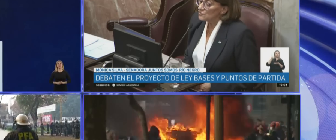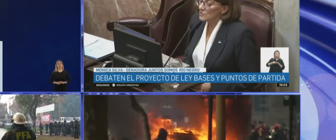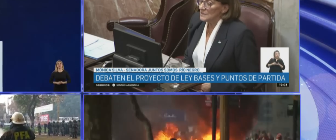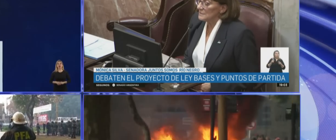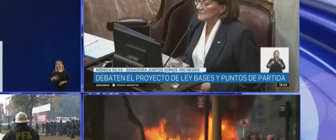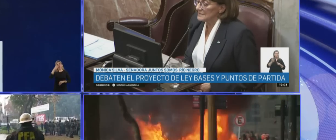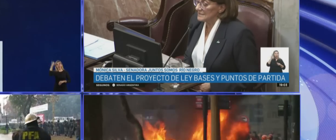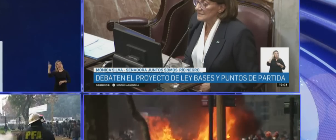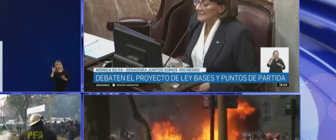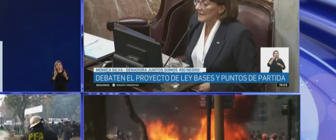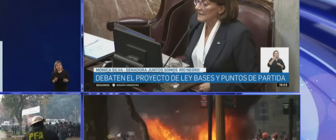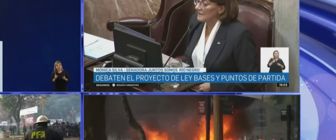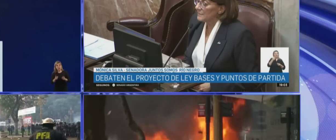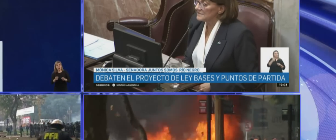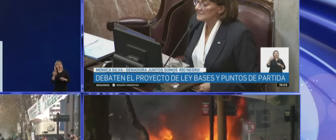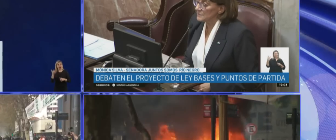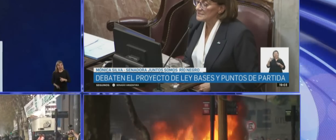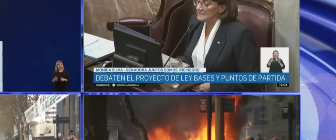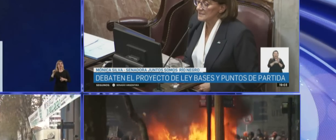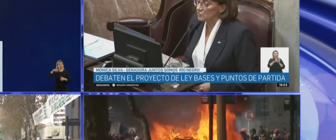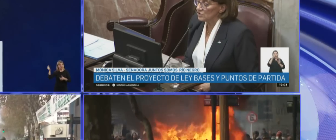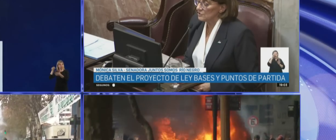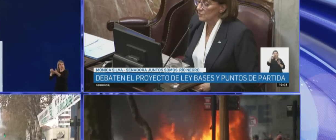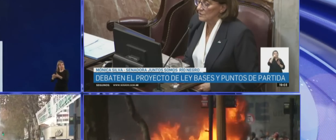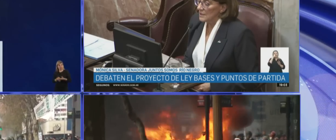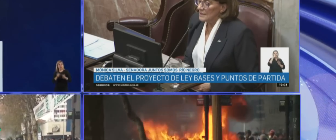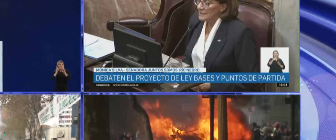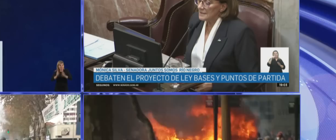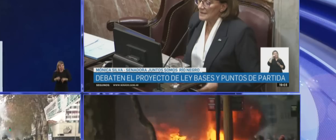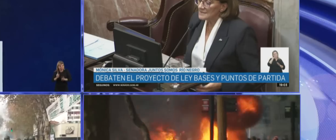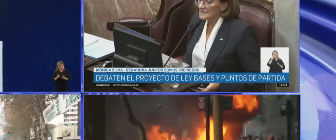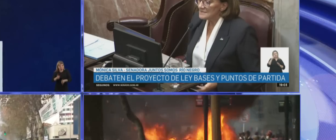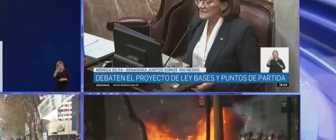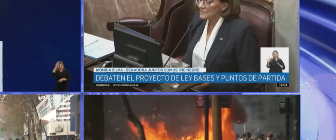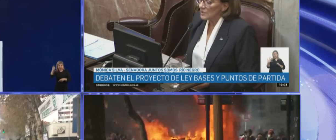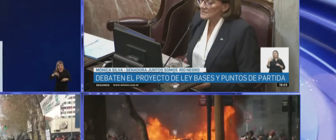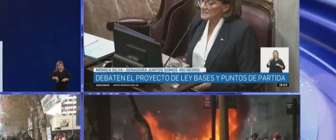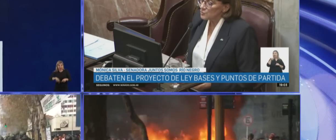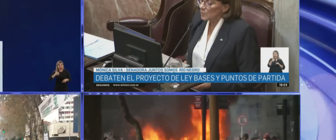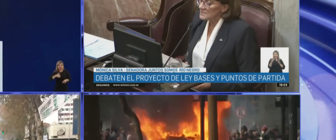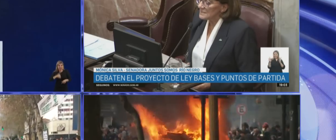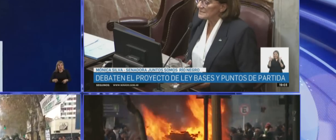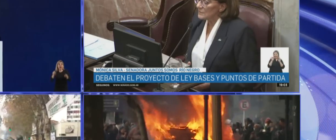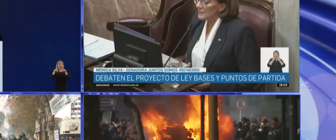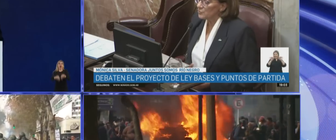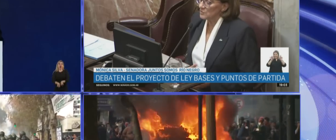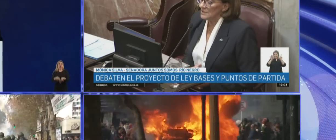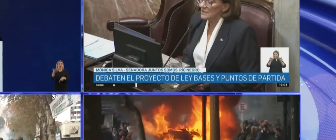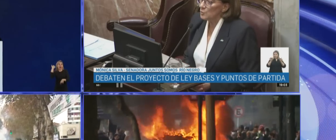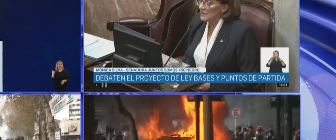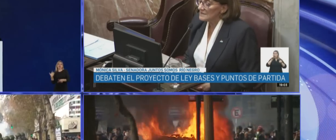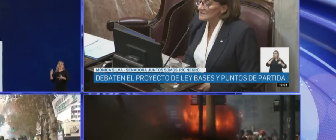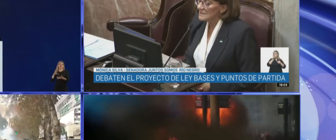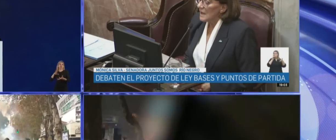que hoy están en boga entre las élites de Occidente las que en Argentina destruyeron la libertad y nos condenaron a la pobreza. Ideas